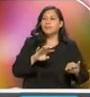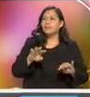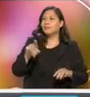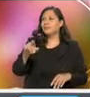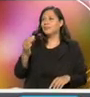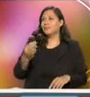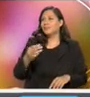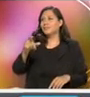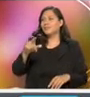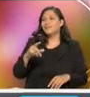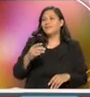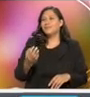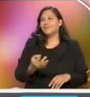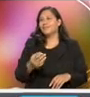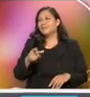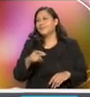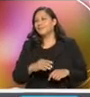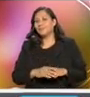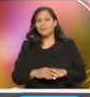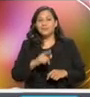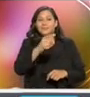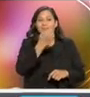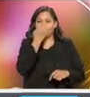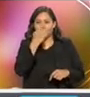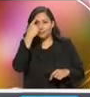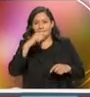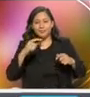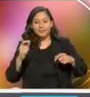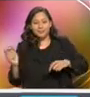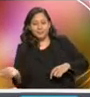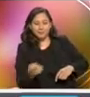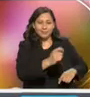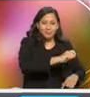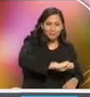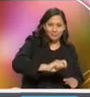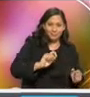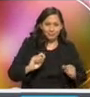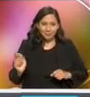¿sí? O sea, vean, es una escuela de tenis. El maestro